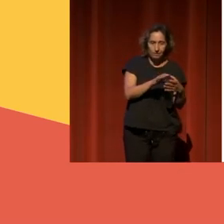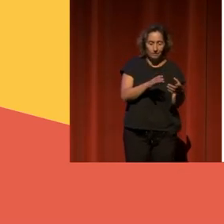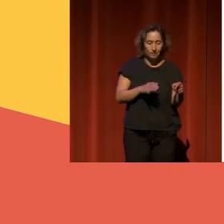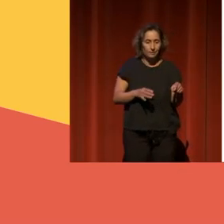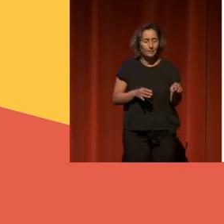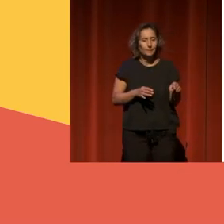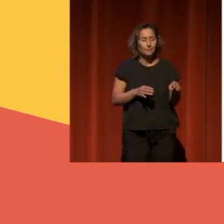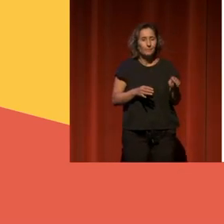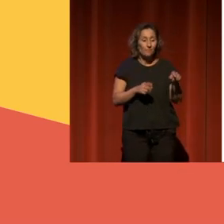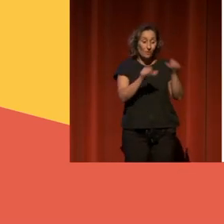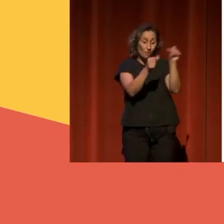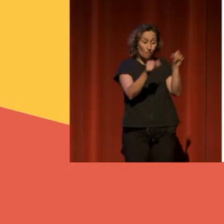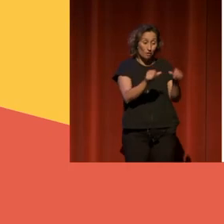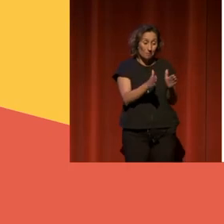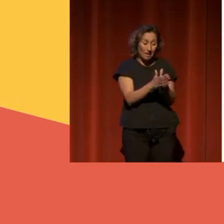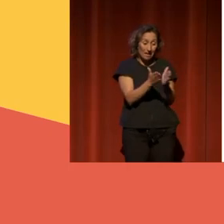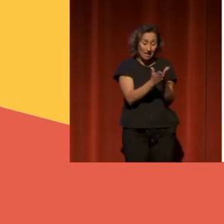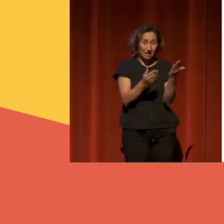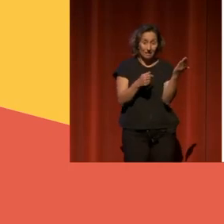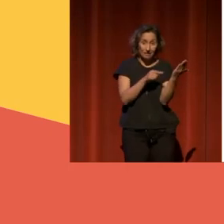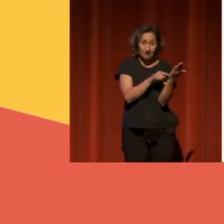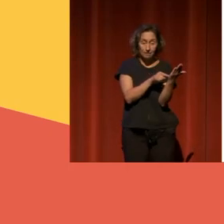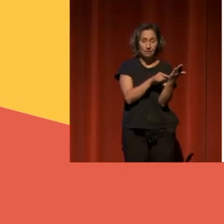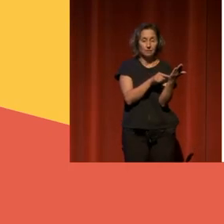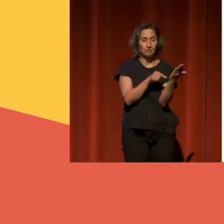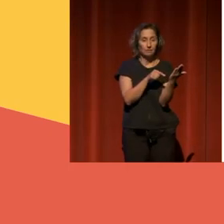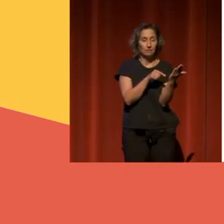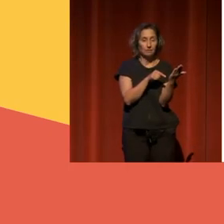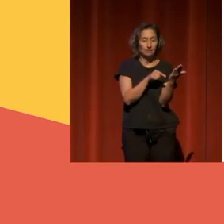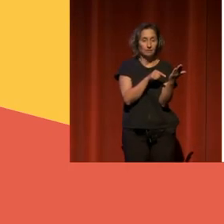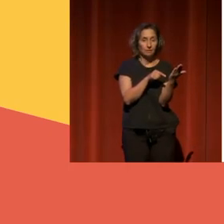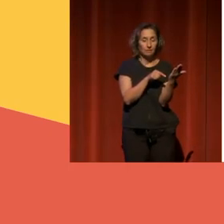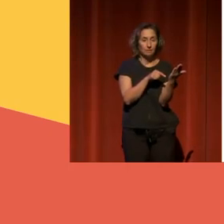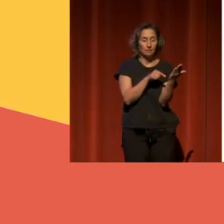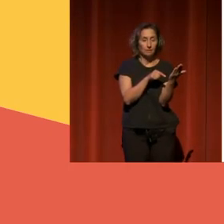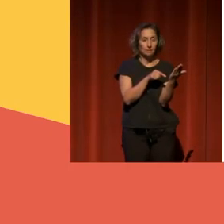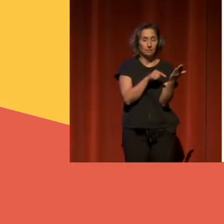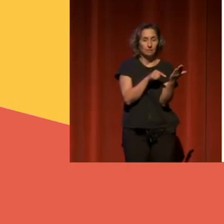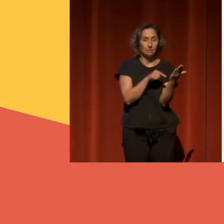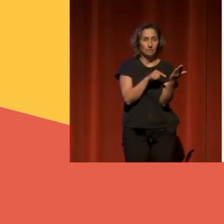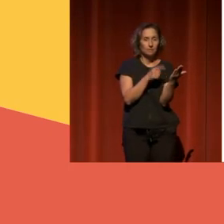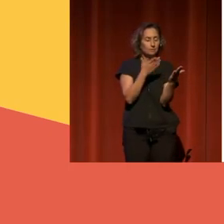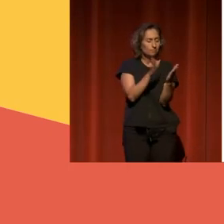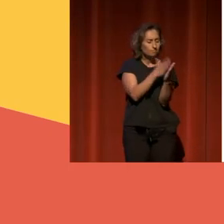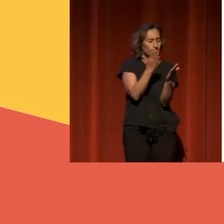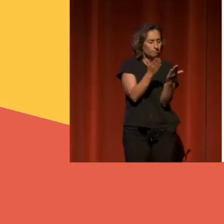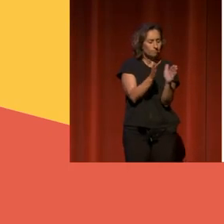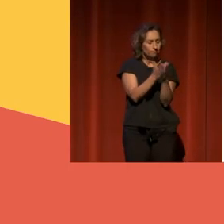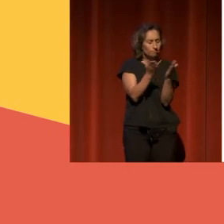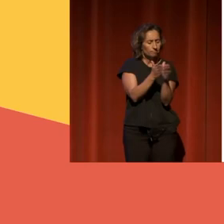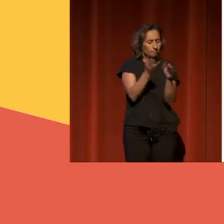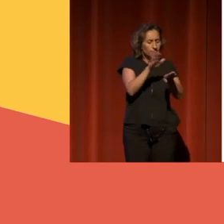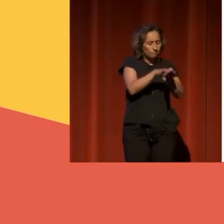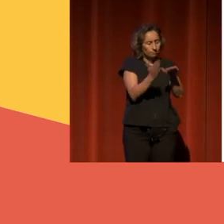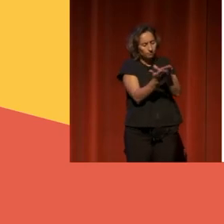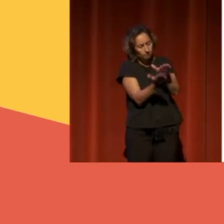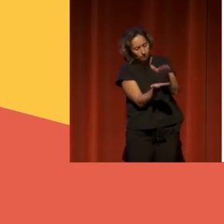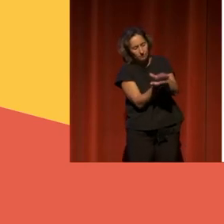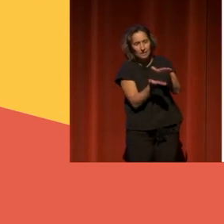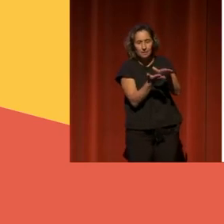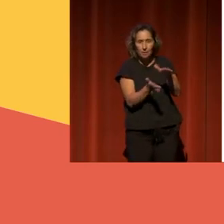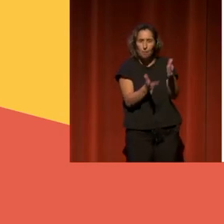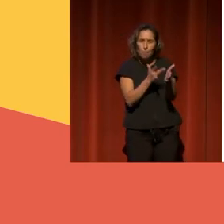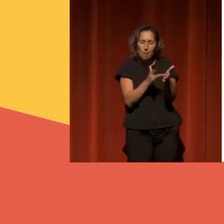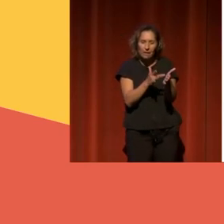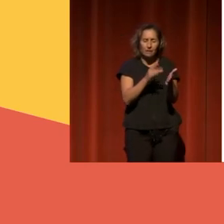que este formato permite adaptarse manteniendo cubiertas páginas, texto e ilustración. Pero, por otro lado,